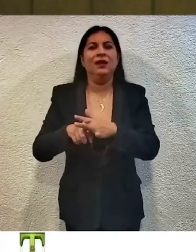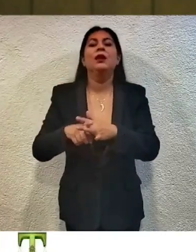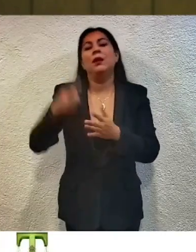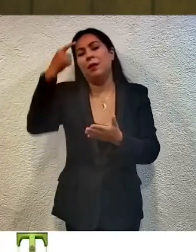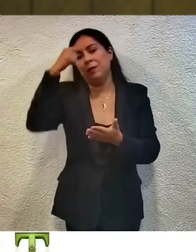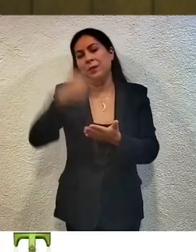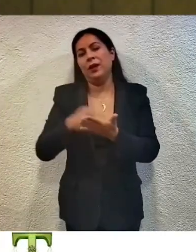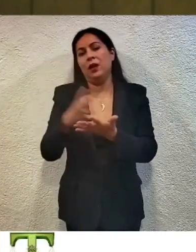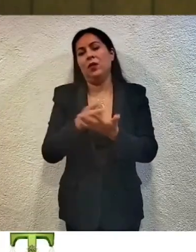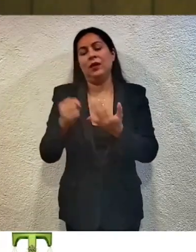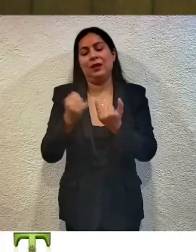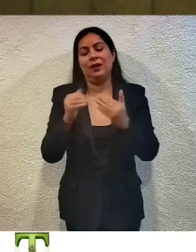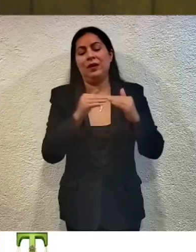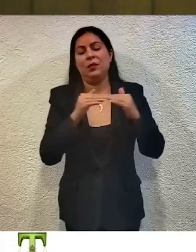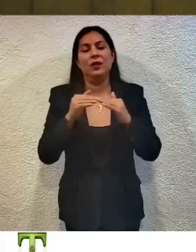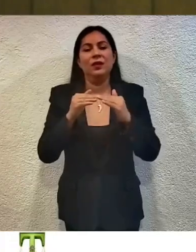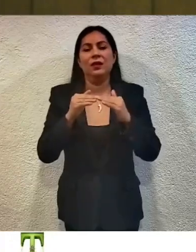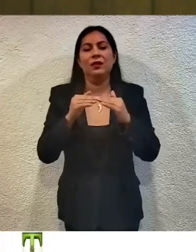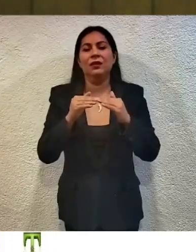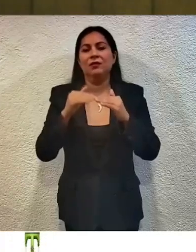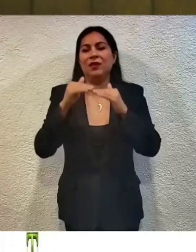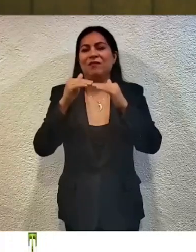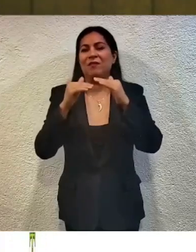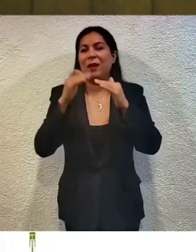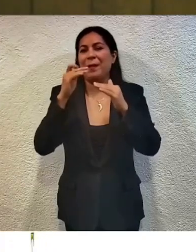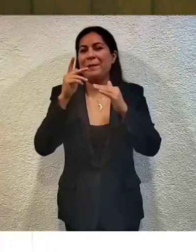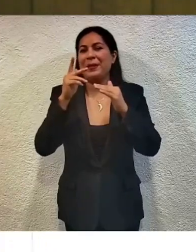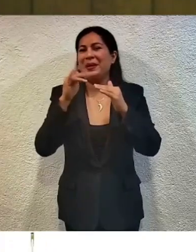lograr la paridad, fue impar.